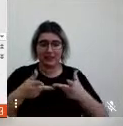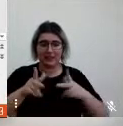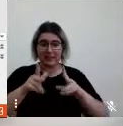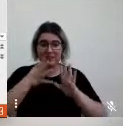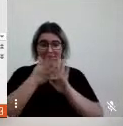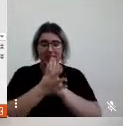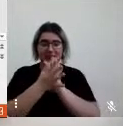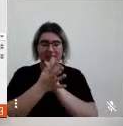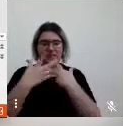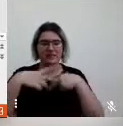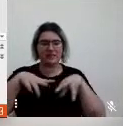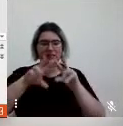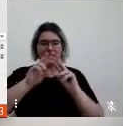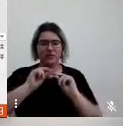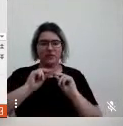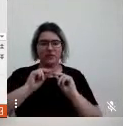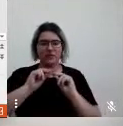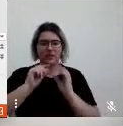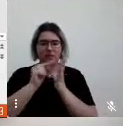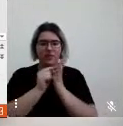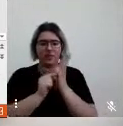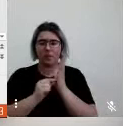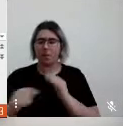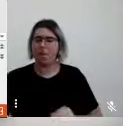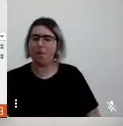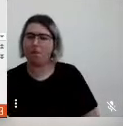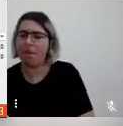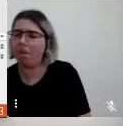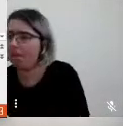anotad las preguntas que queráis y se las hacemos al final, ¿os parece?